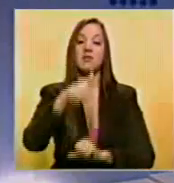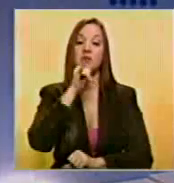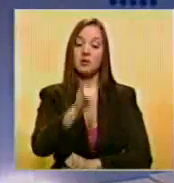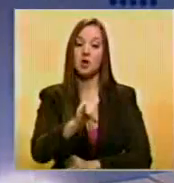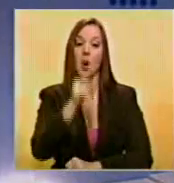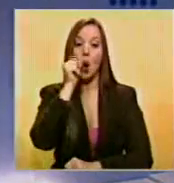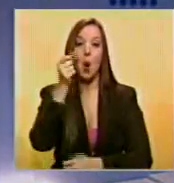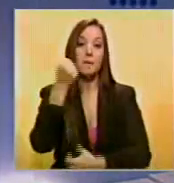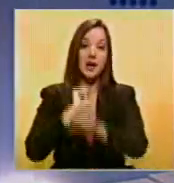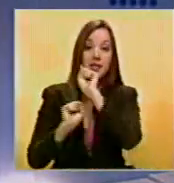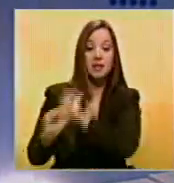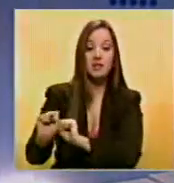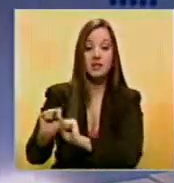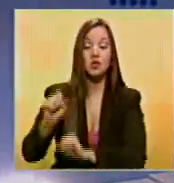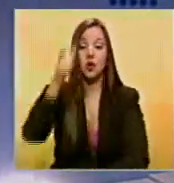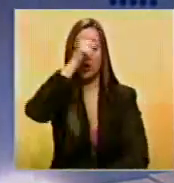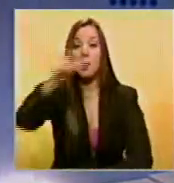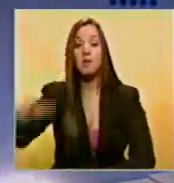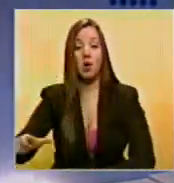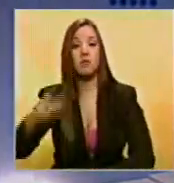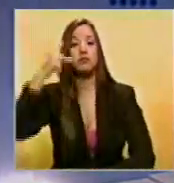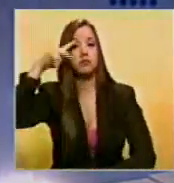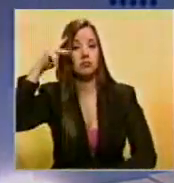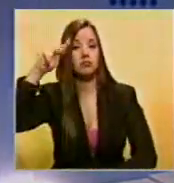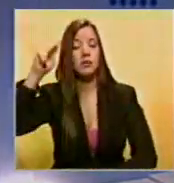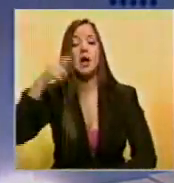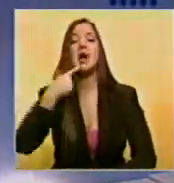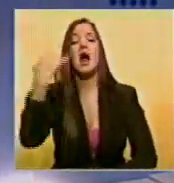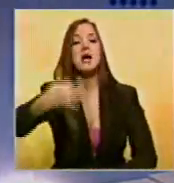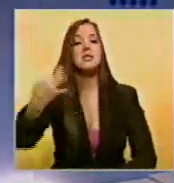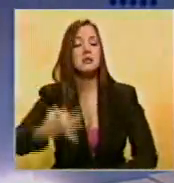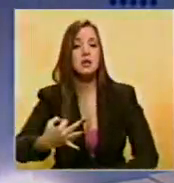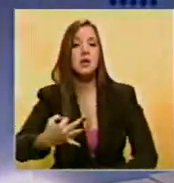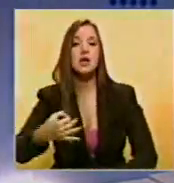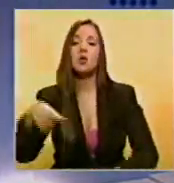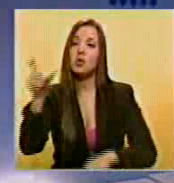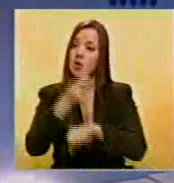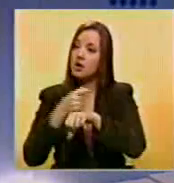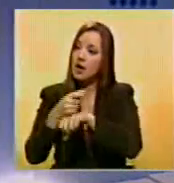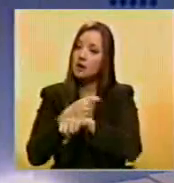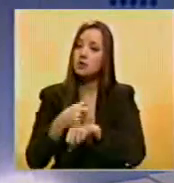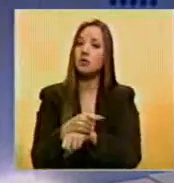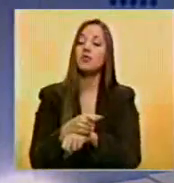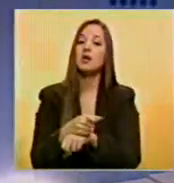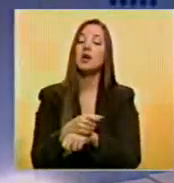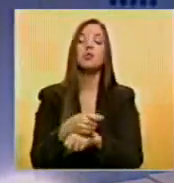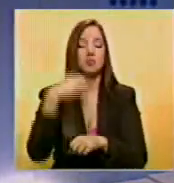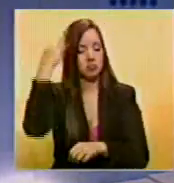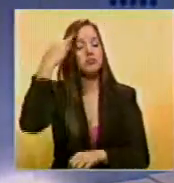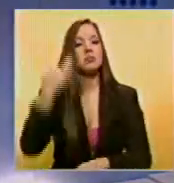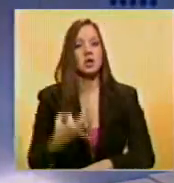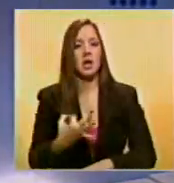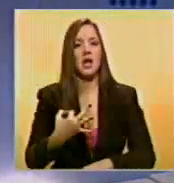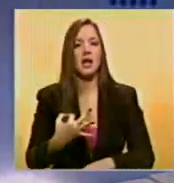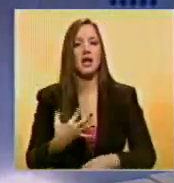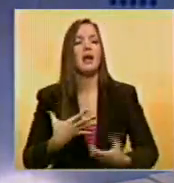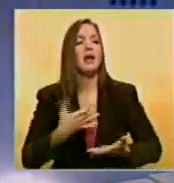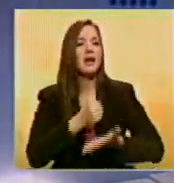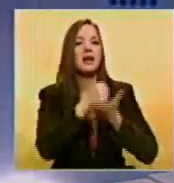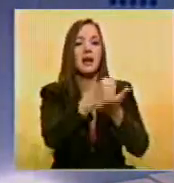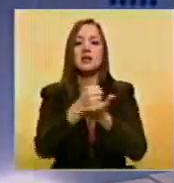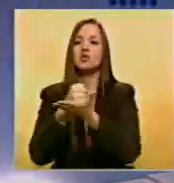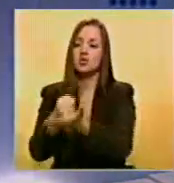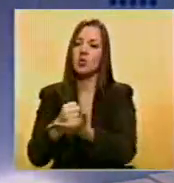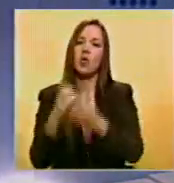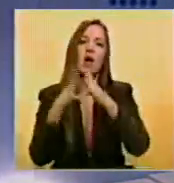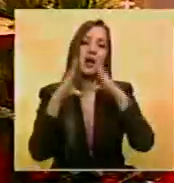Defensor del Pueblo, Tarek William Saab, aseguró que el Ejecutivo Nacional apuesta al equilibrio institucional y al principio de cooperación entre los